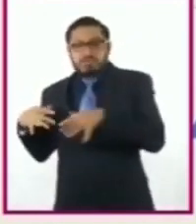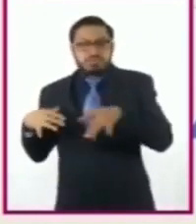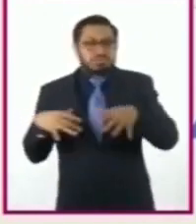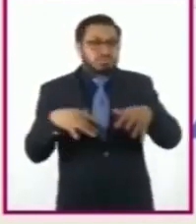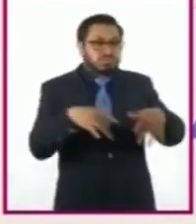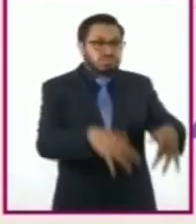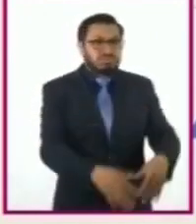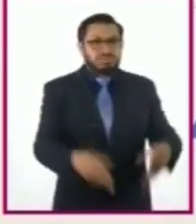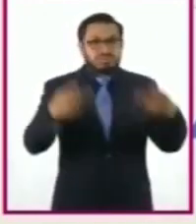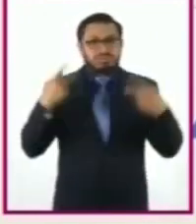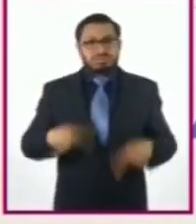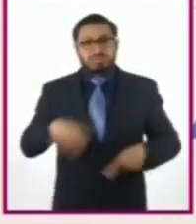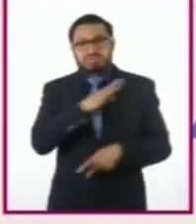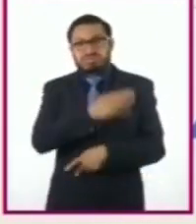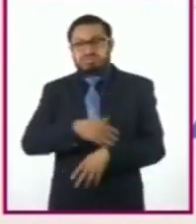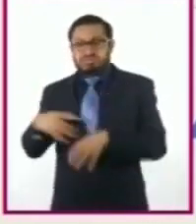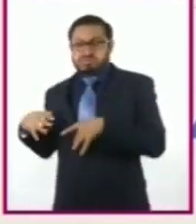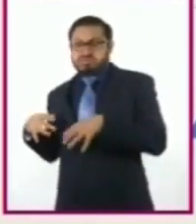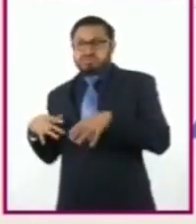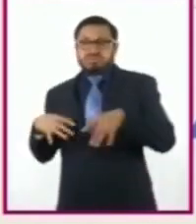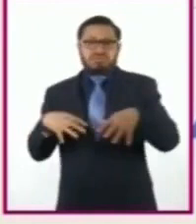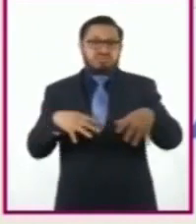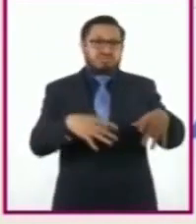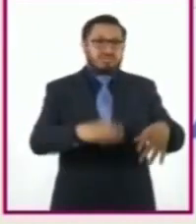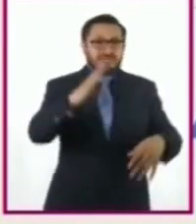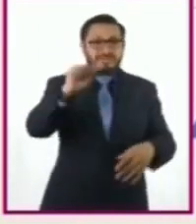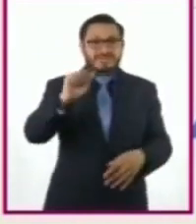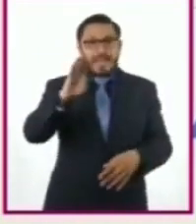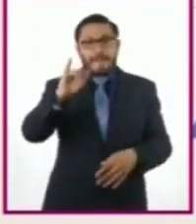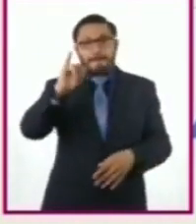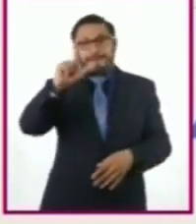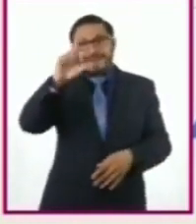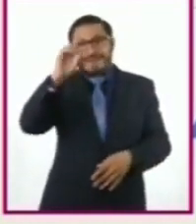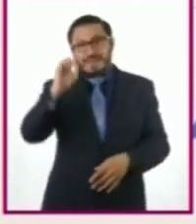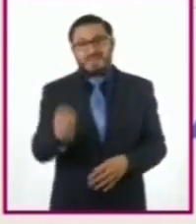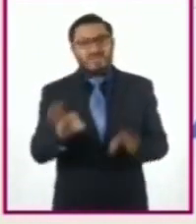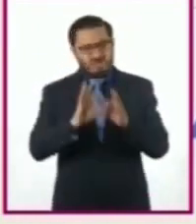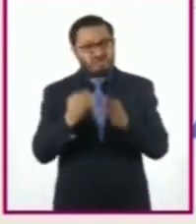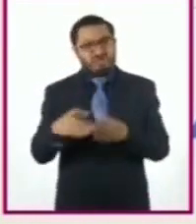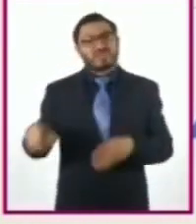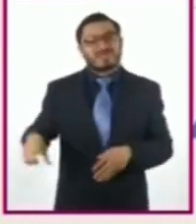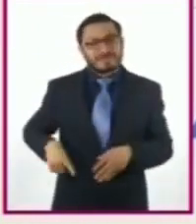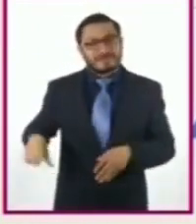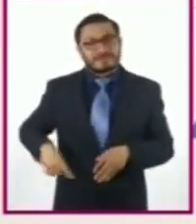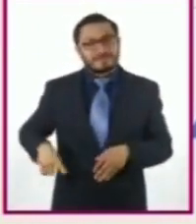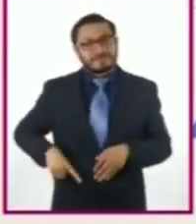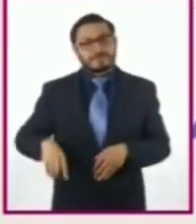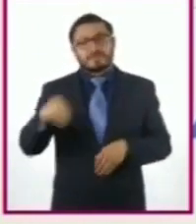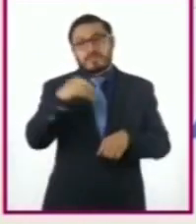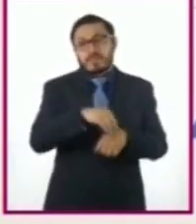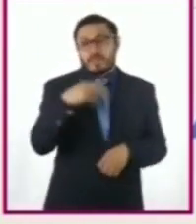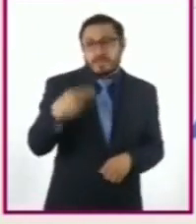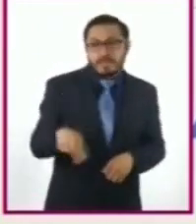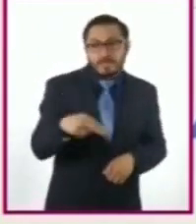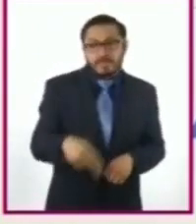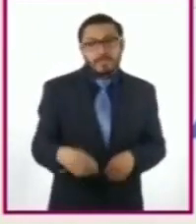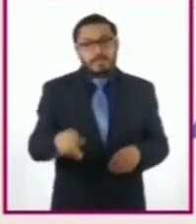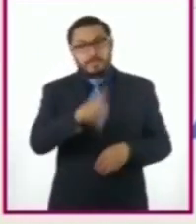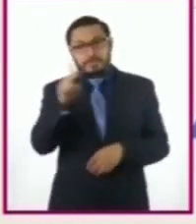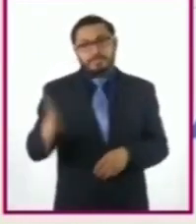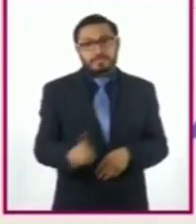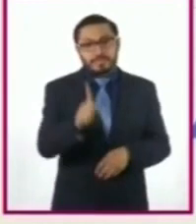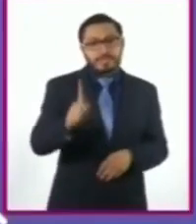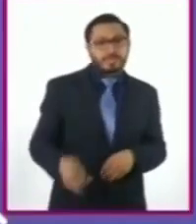conquistadores les impusieron un cabildo, órgano de gobierno, y los denominaron pueblos de